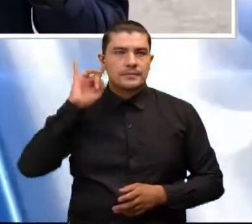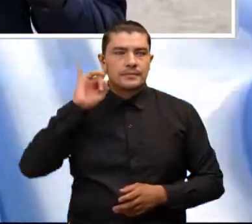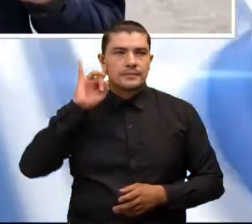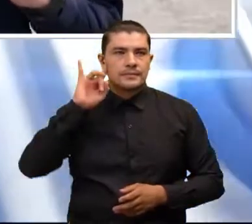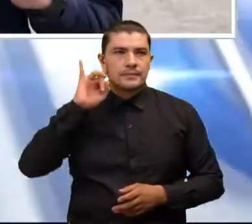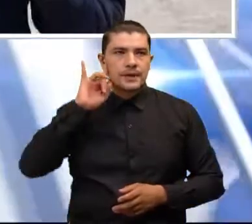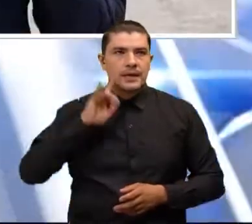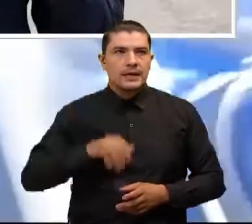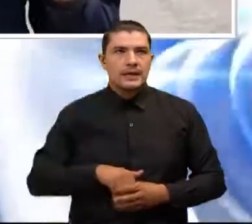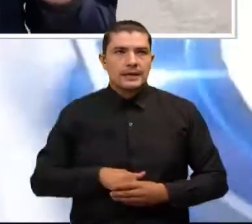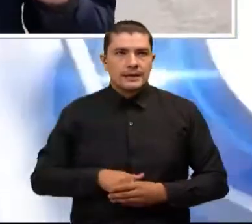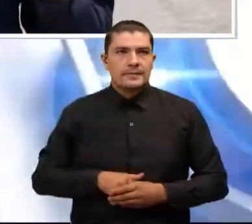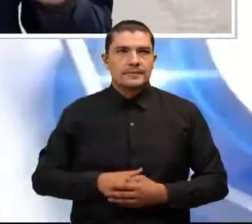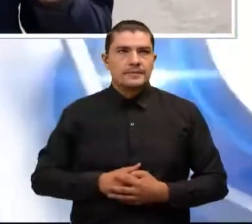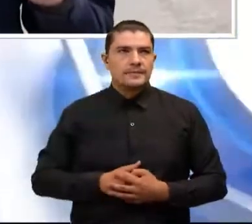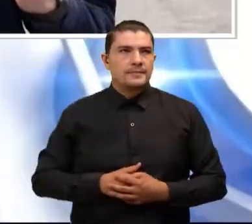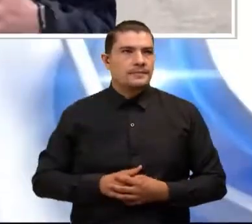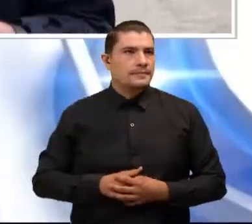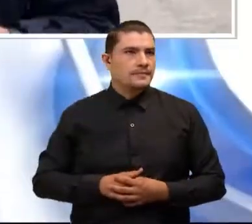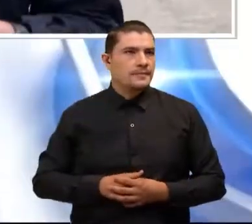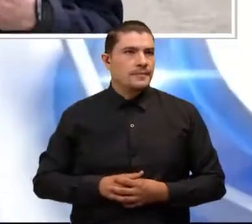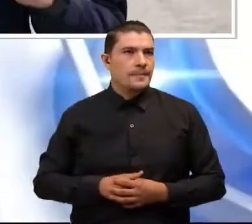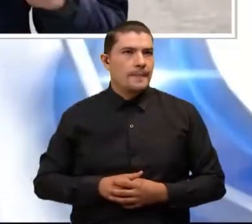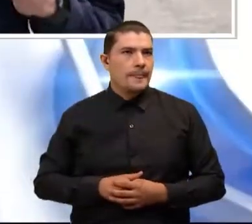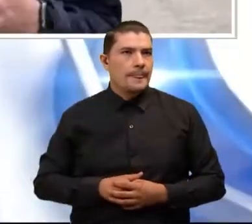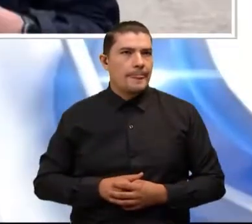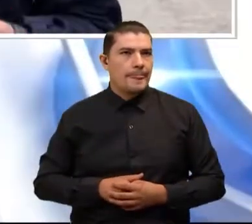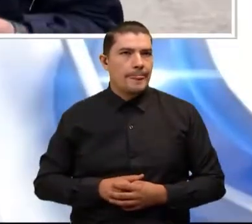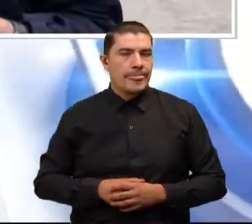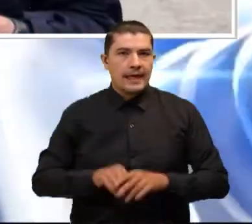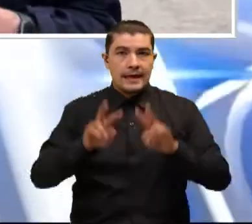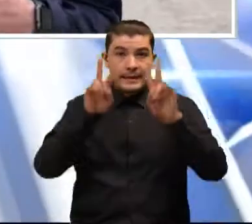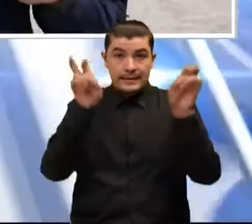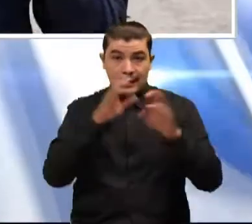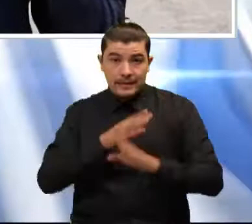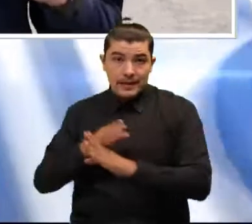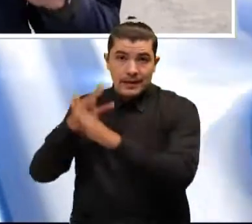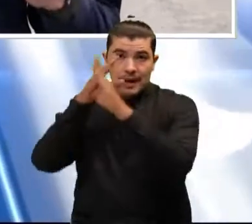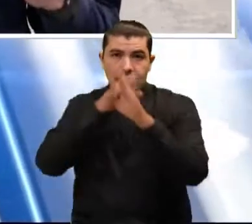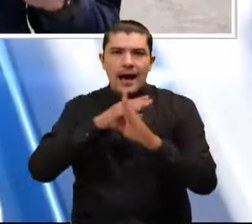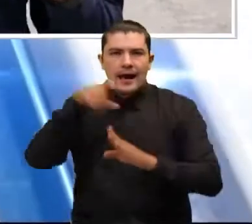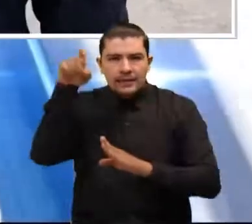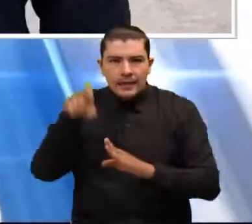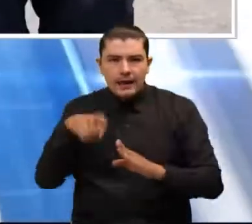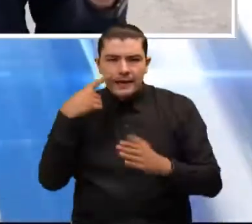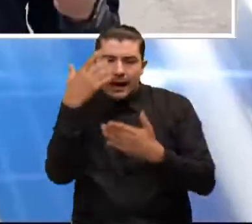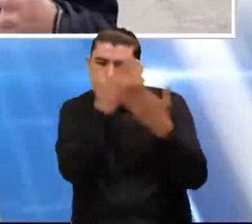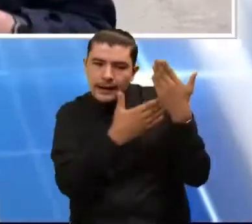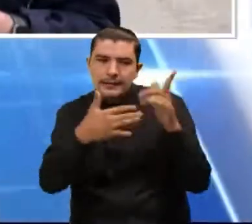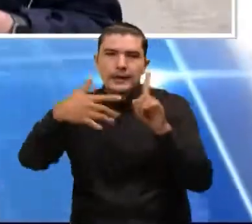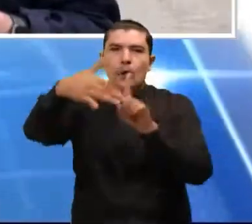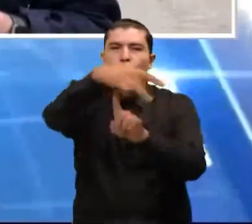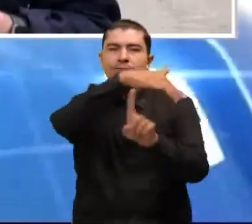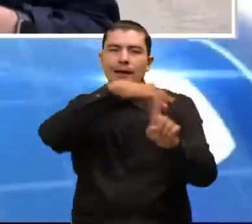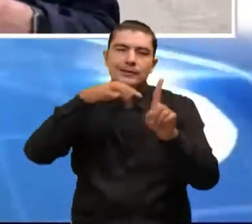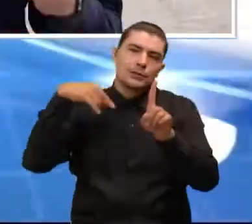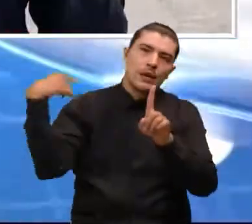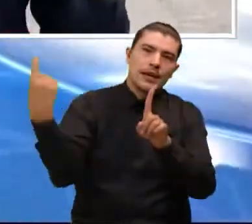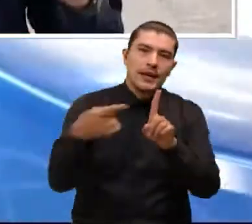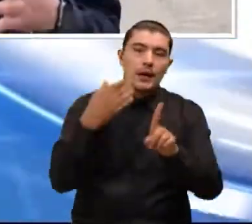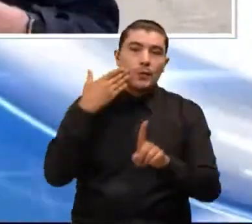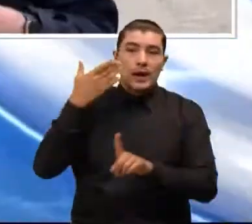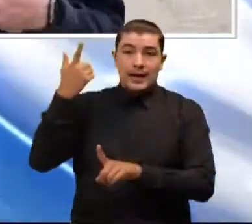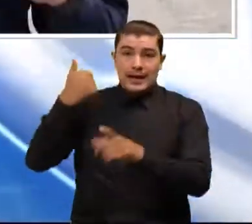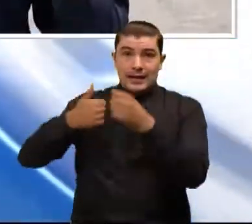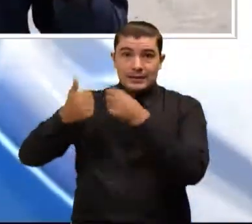cosas en tema de seguridad hay que hacer la lectura en contexto. Venimos de un año anterior,